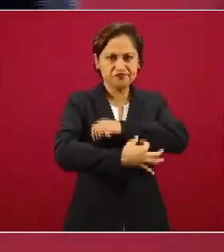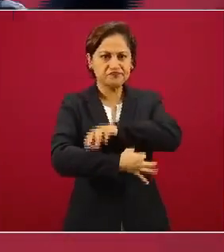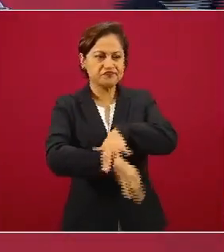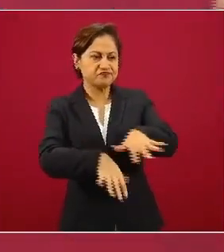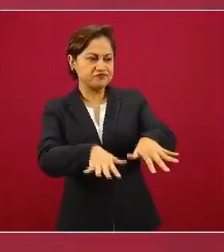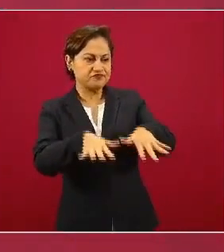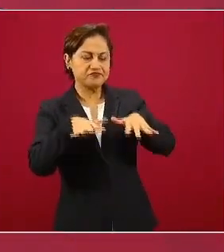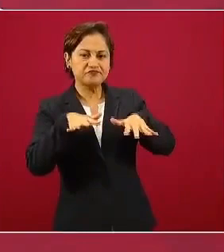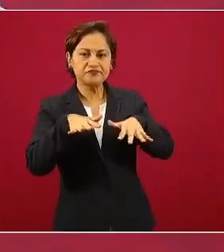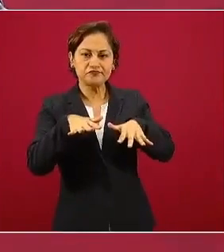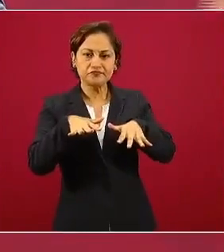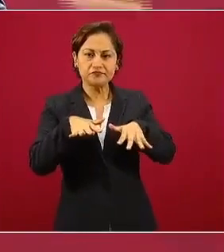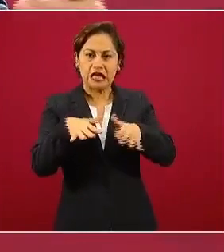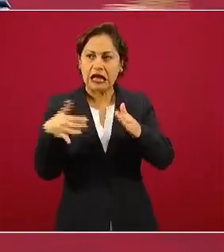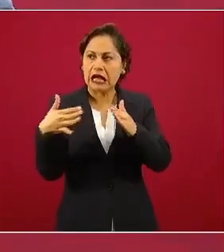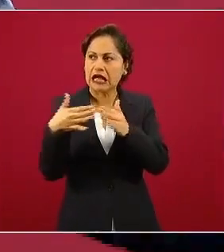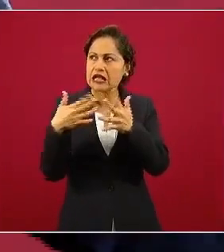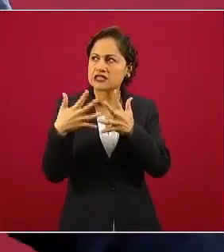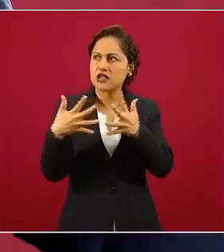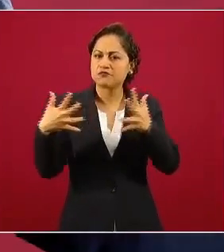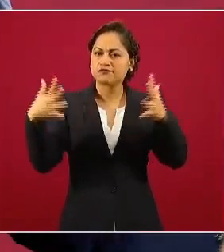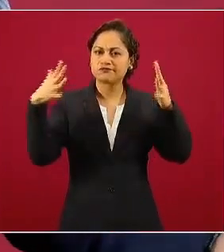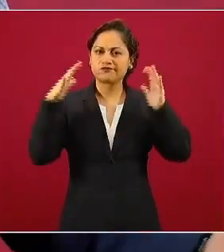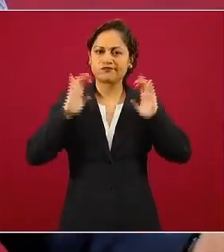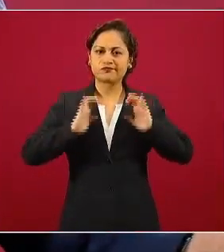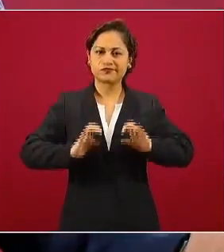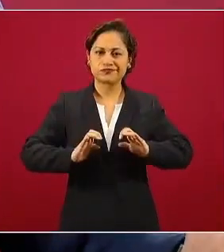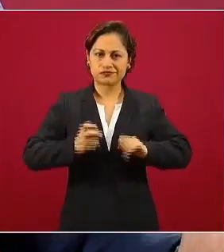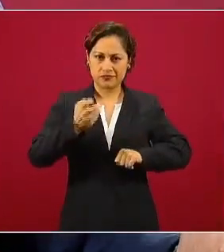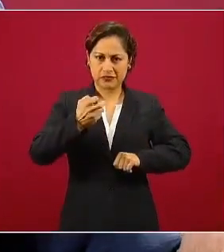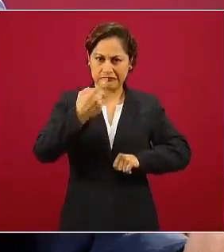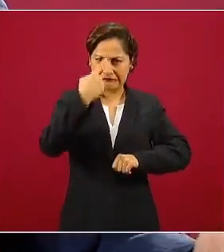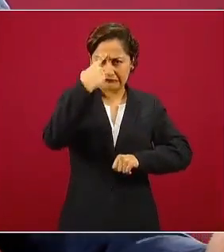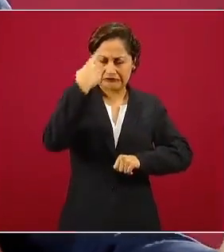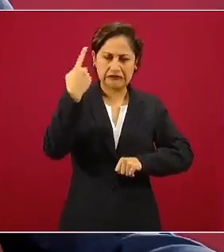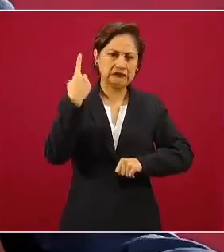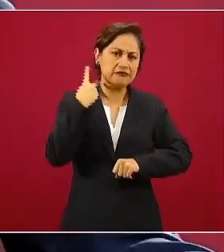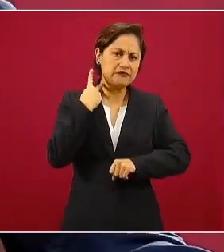la casa. Yo les decía de los políticos